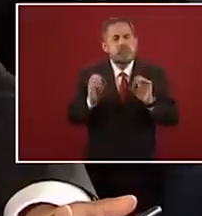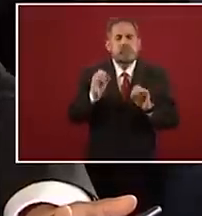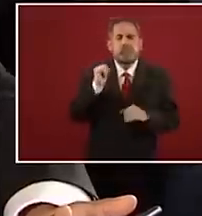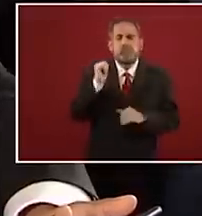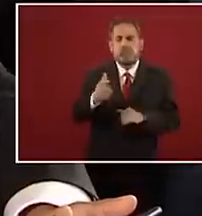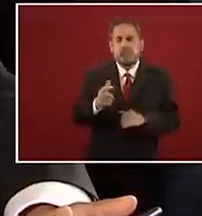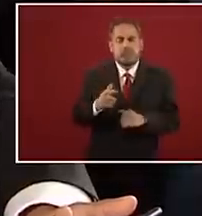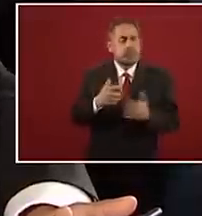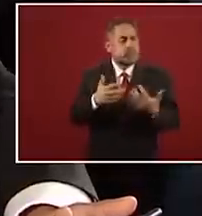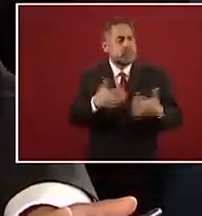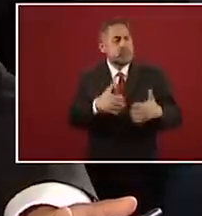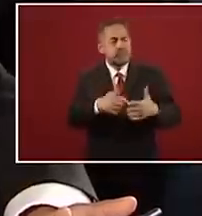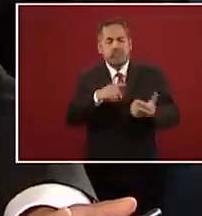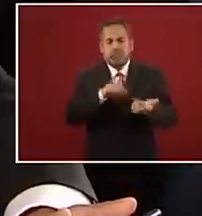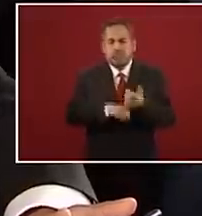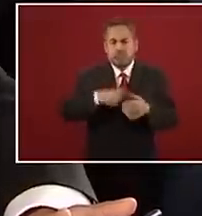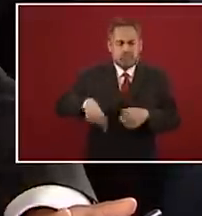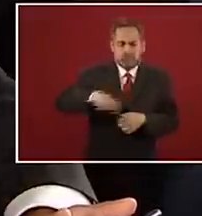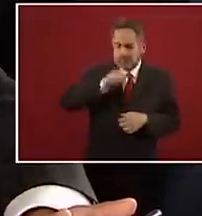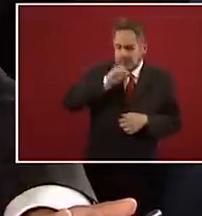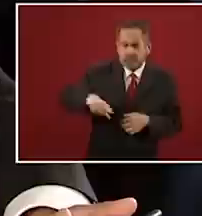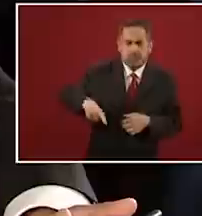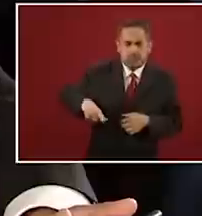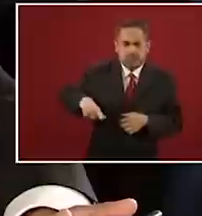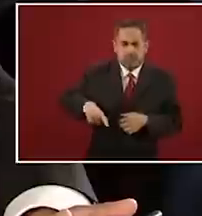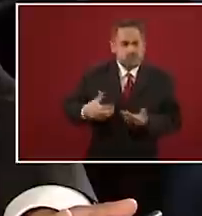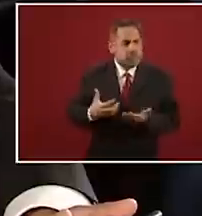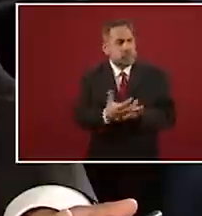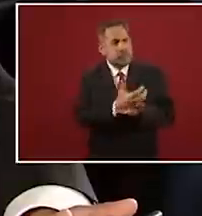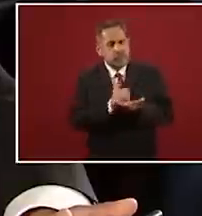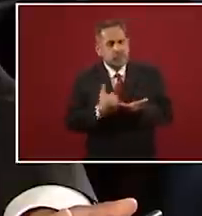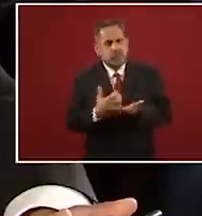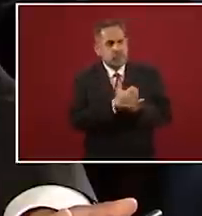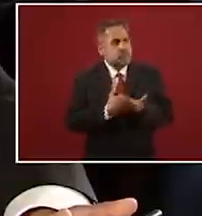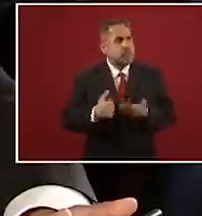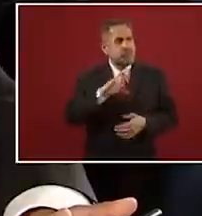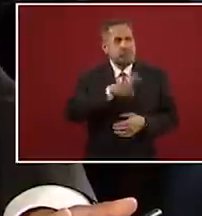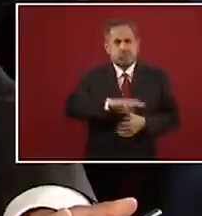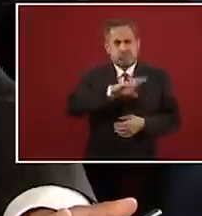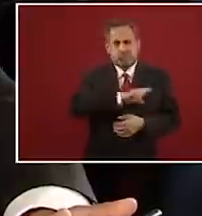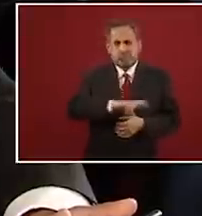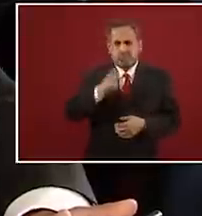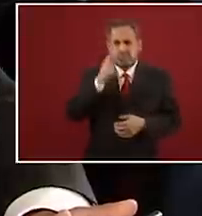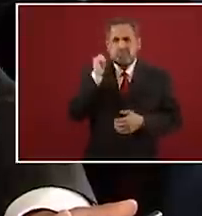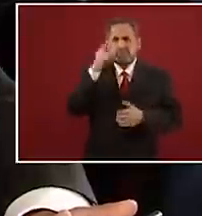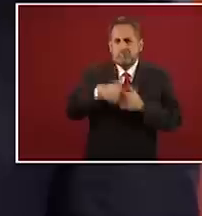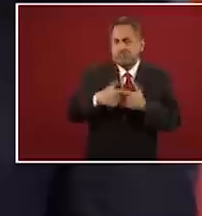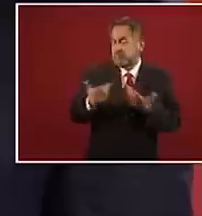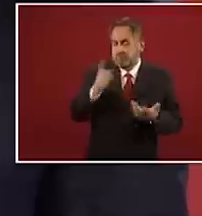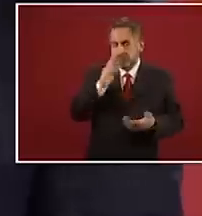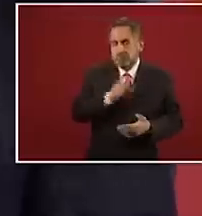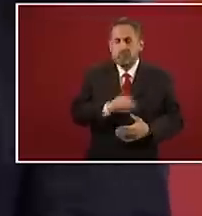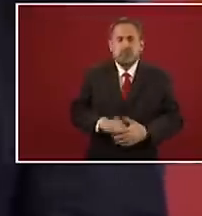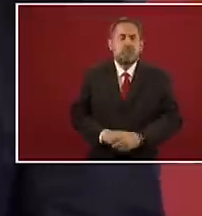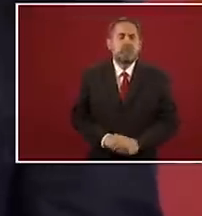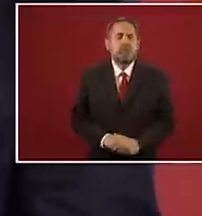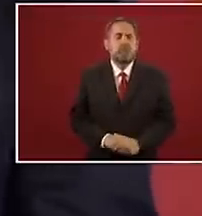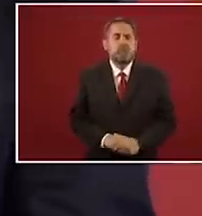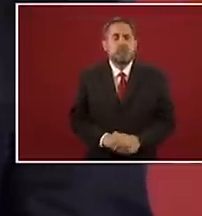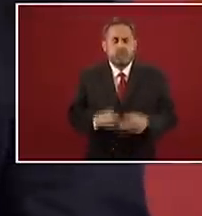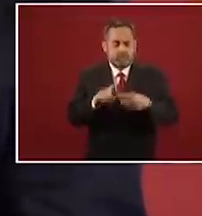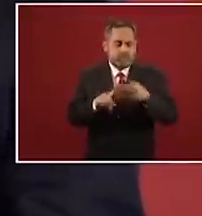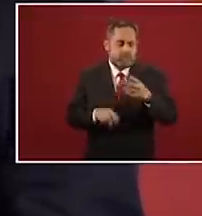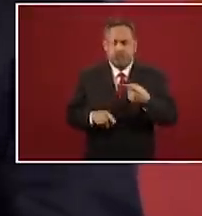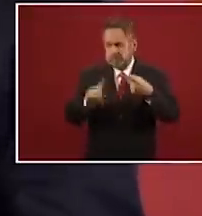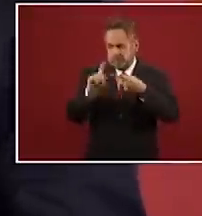qué no crear una empresa para que el mismo gobierno sea el que obtenga todos los beneficios de este avión? Son las tres preguntas, presidente. Sí. La primera, se